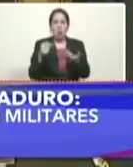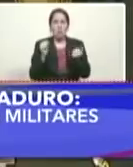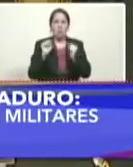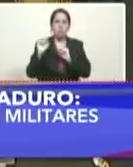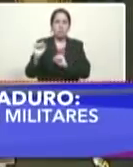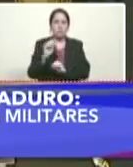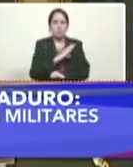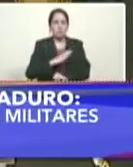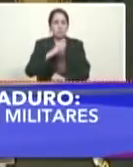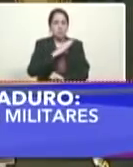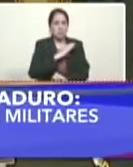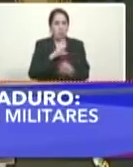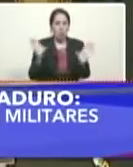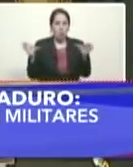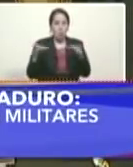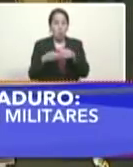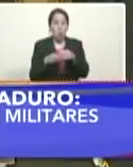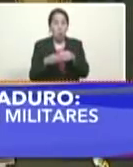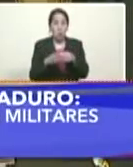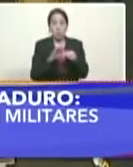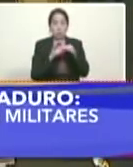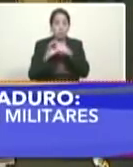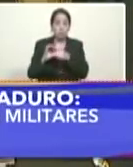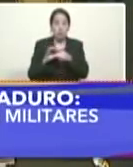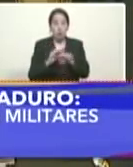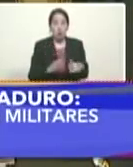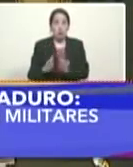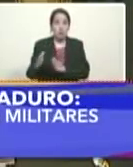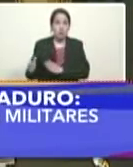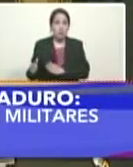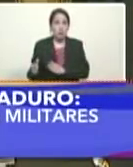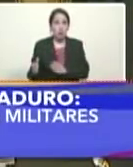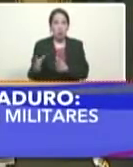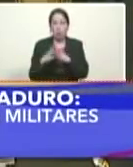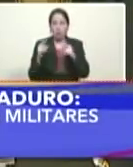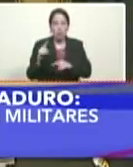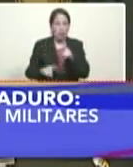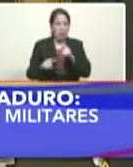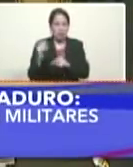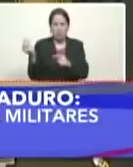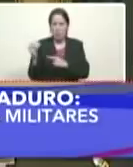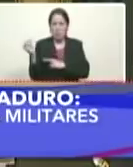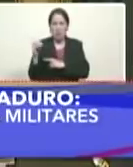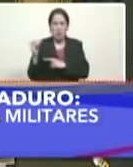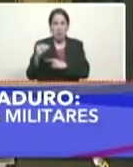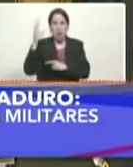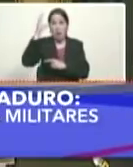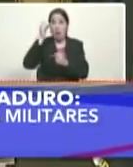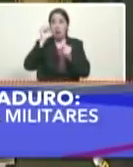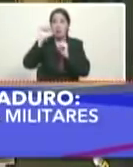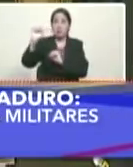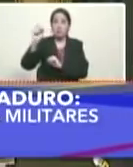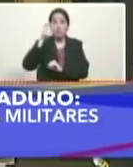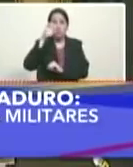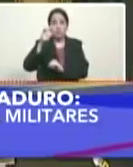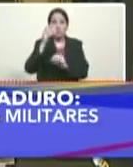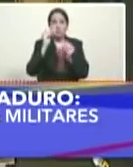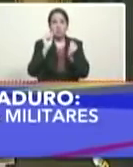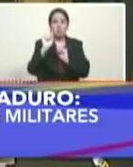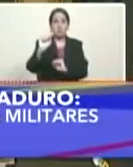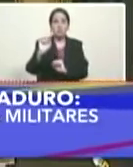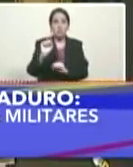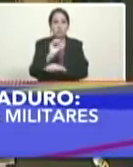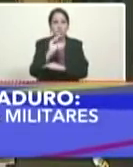servicios básicos será una unidad organizada equipada y capacitada para proteger asegurar mantener resguardar y garantizar